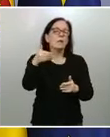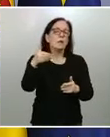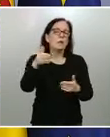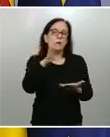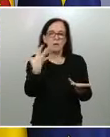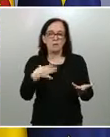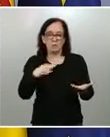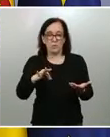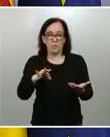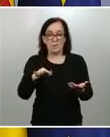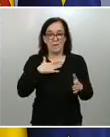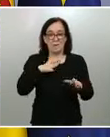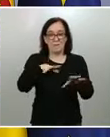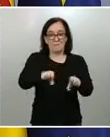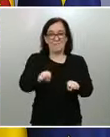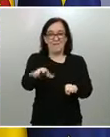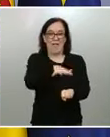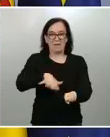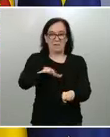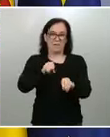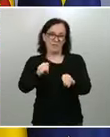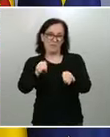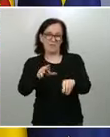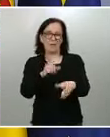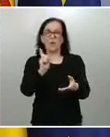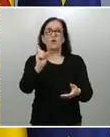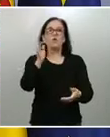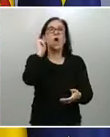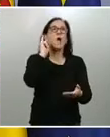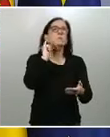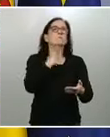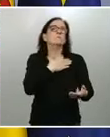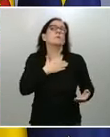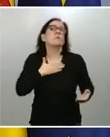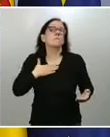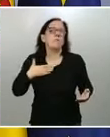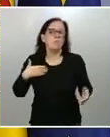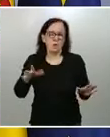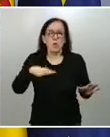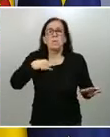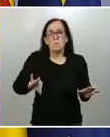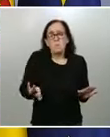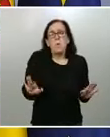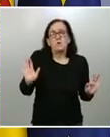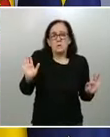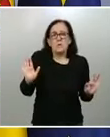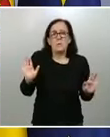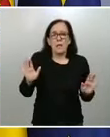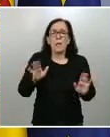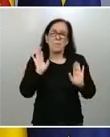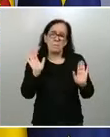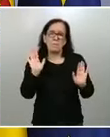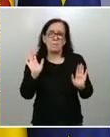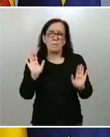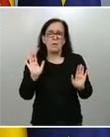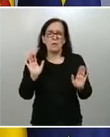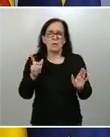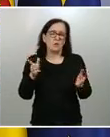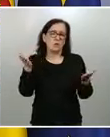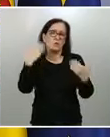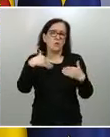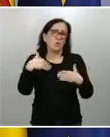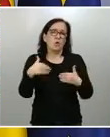no digo que exista ese propósito posiblemente exista pero desde luego no ha tenido